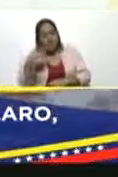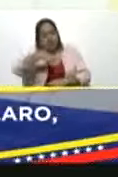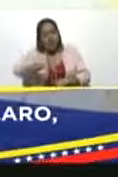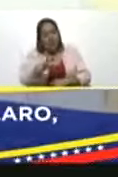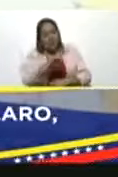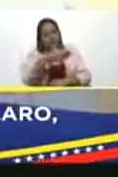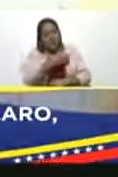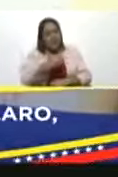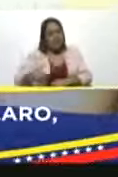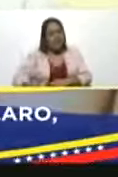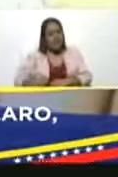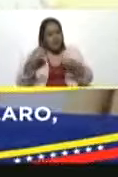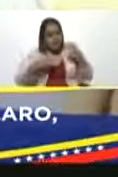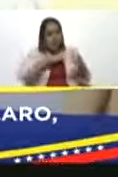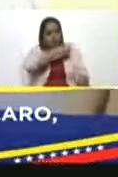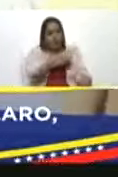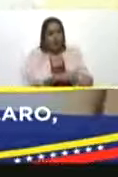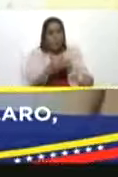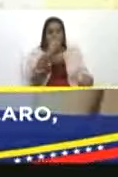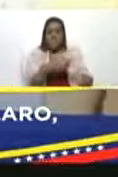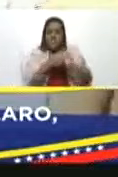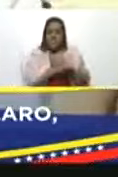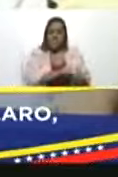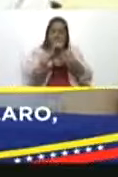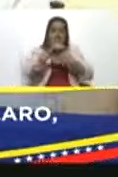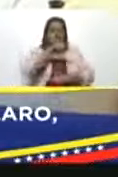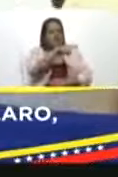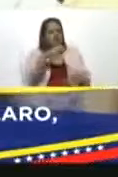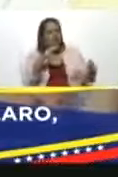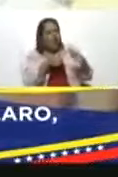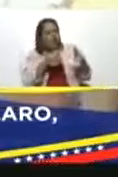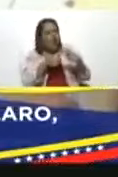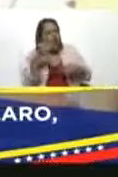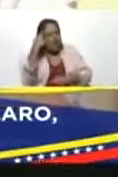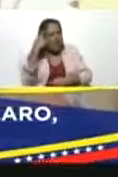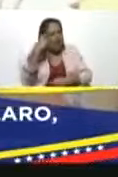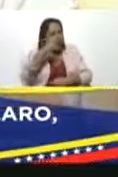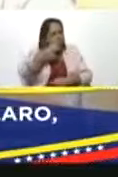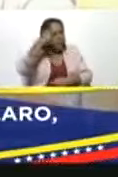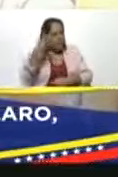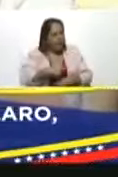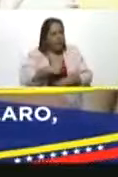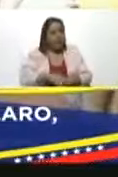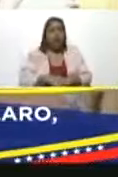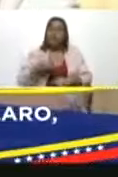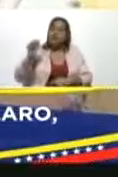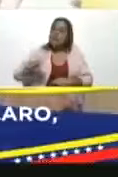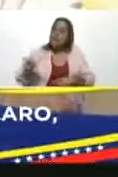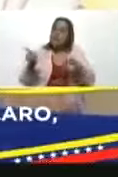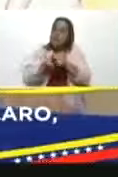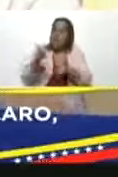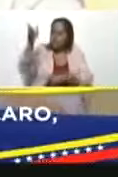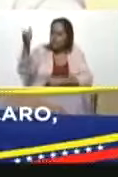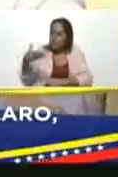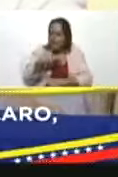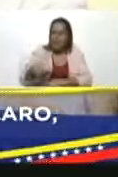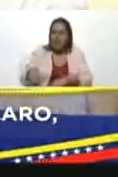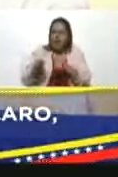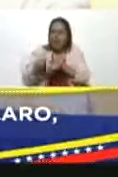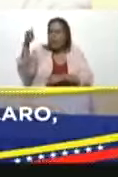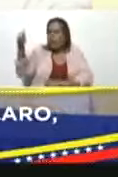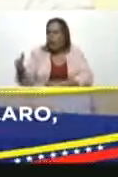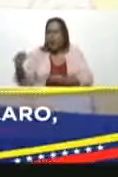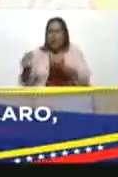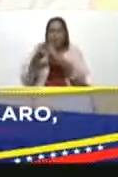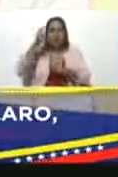un presidente con energía, que tenga liderazgo, que tú lo conozcas, que sea un tipo duro? Claro, un presidente como usted, un presidente del pueblo, que